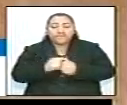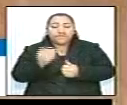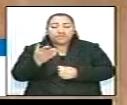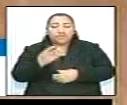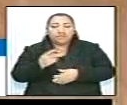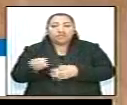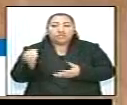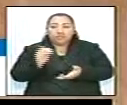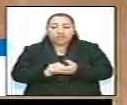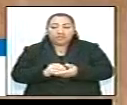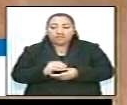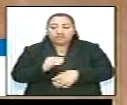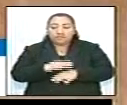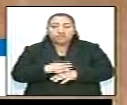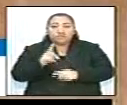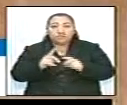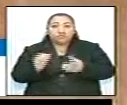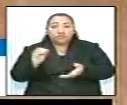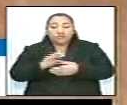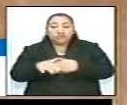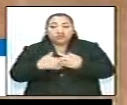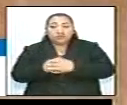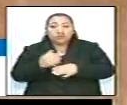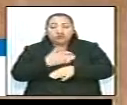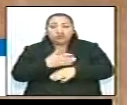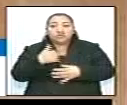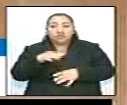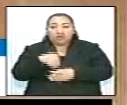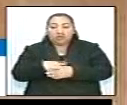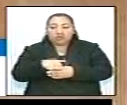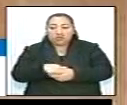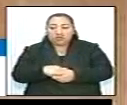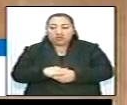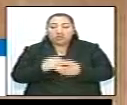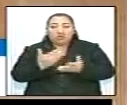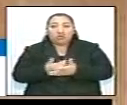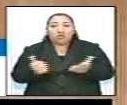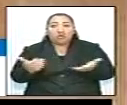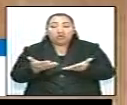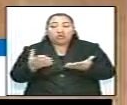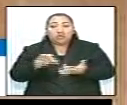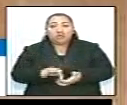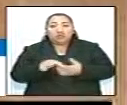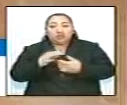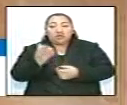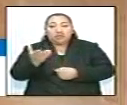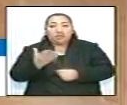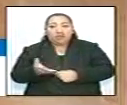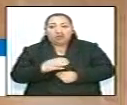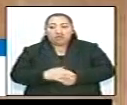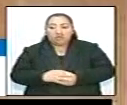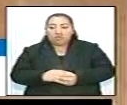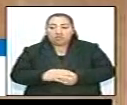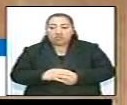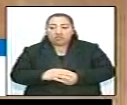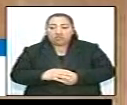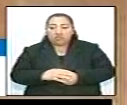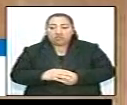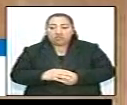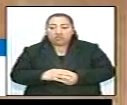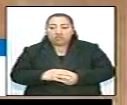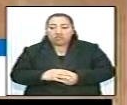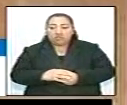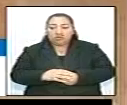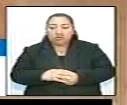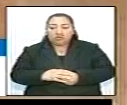de reconsideración sobre una reconsideración previamente votada, con excepción del pedido que presentan por una sola vez por